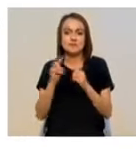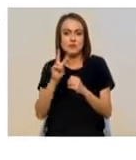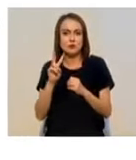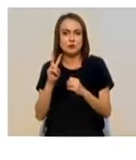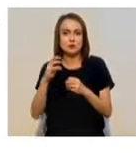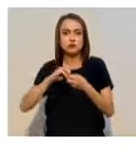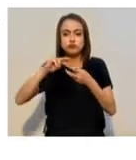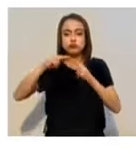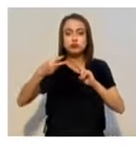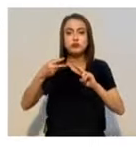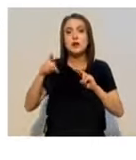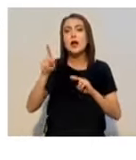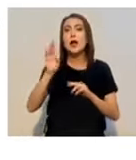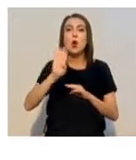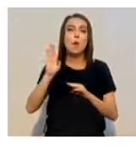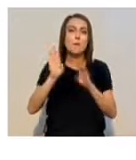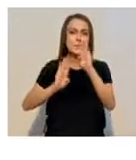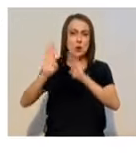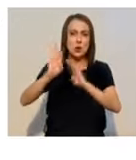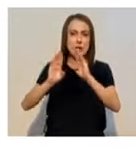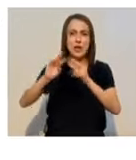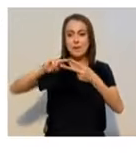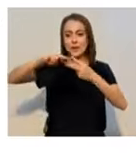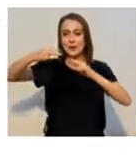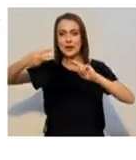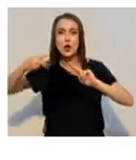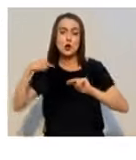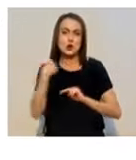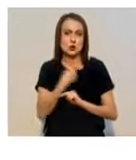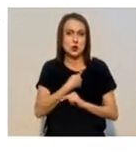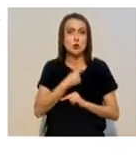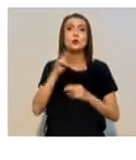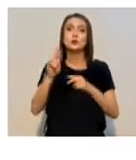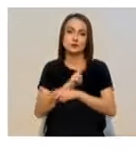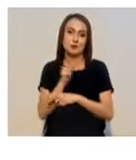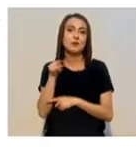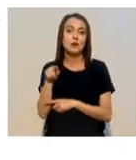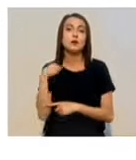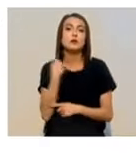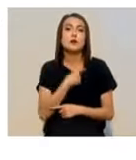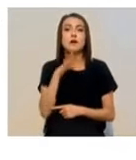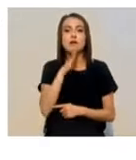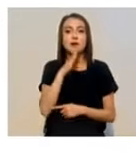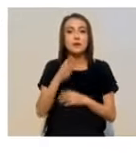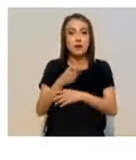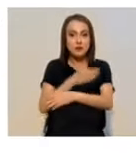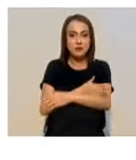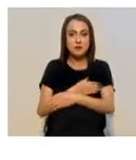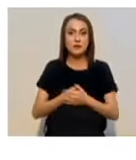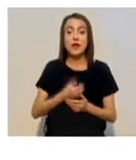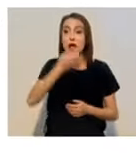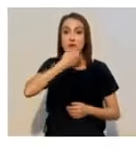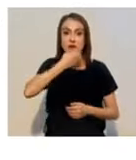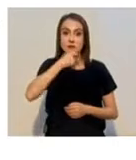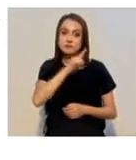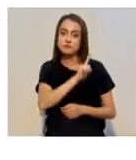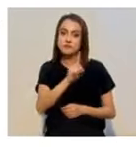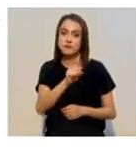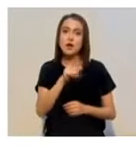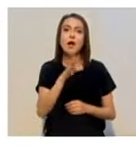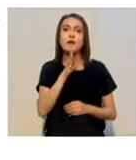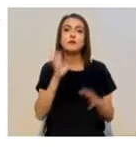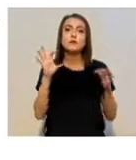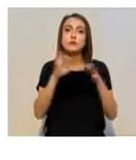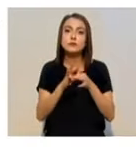virus. Eso se llama biología molecular. En este primer grupo es lo que hemos venido usando, justamente lo que hablábamos ahora, y que hablaba Román Macaya,